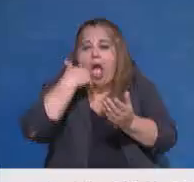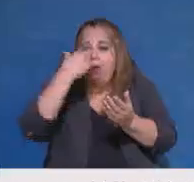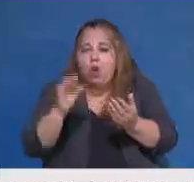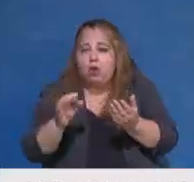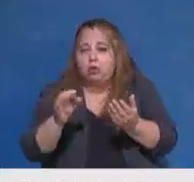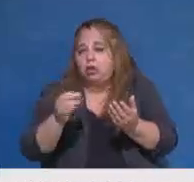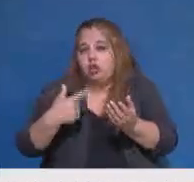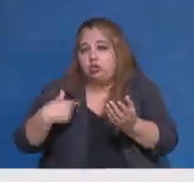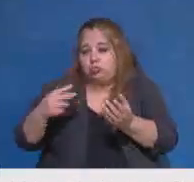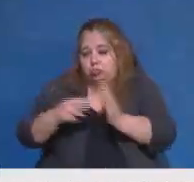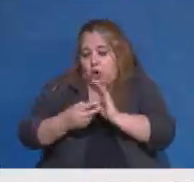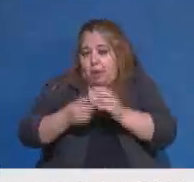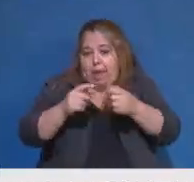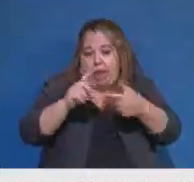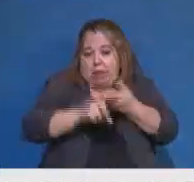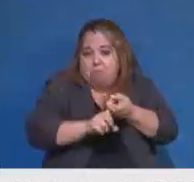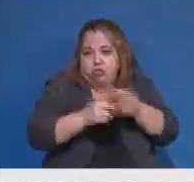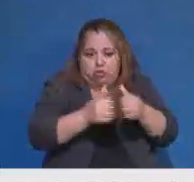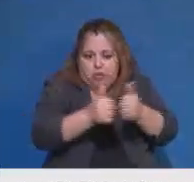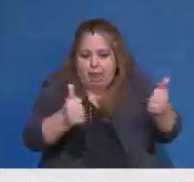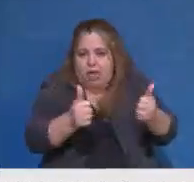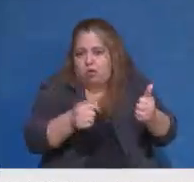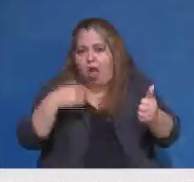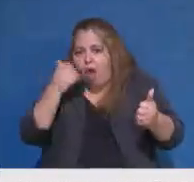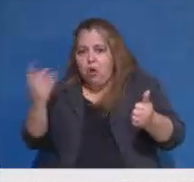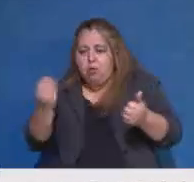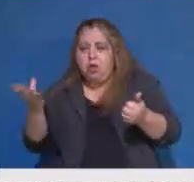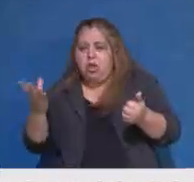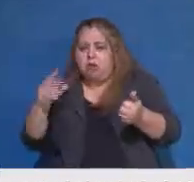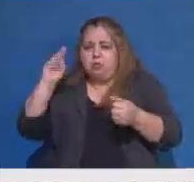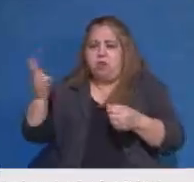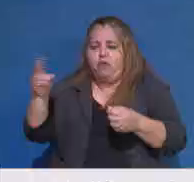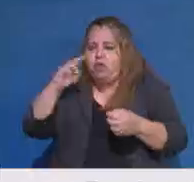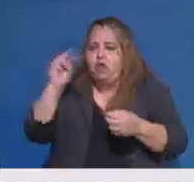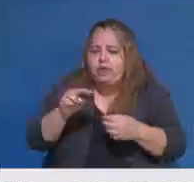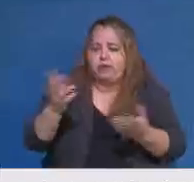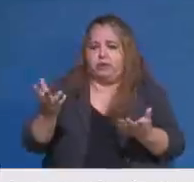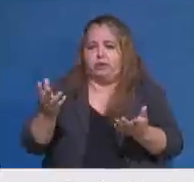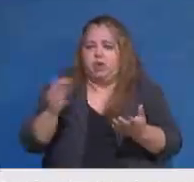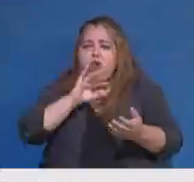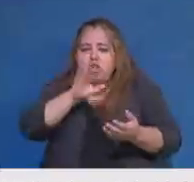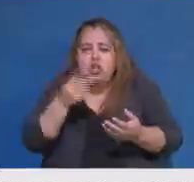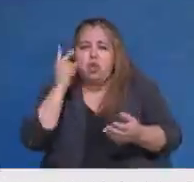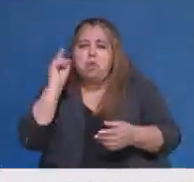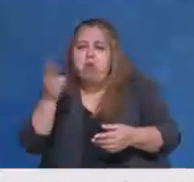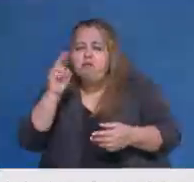del problema del matrimonio que se separó, y que ellos estén 4 años sin poder ver a sus nietos